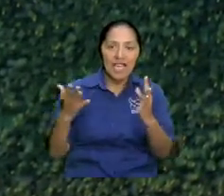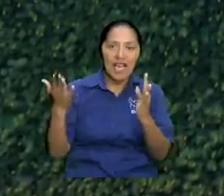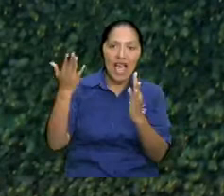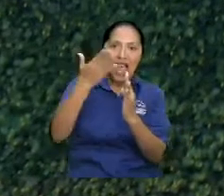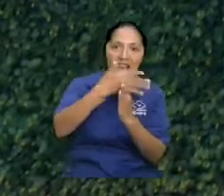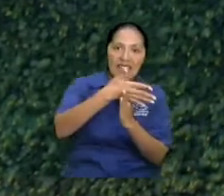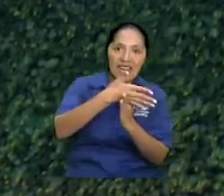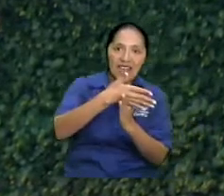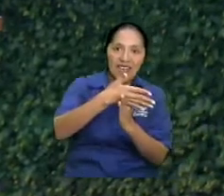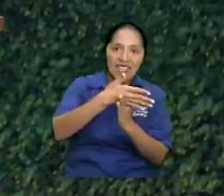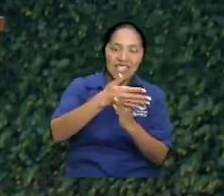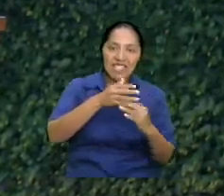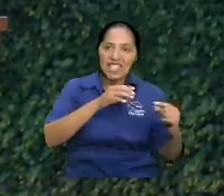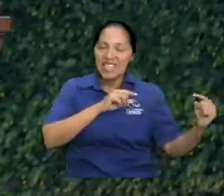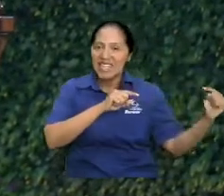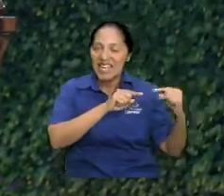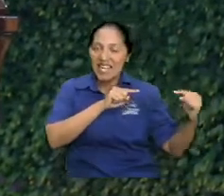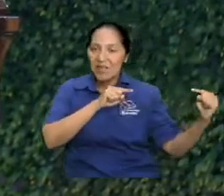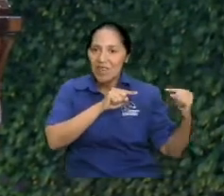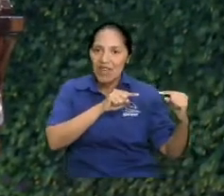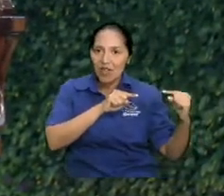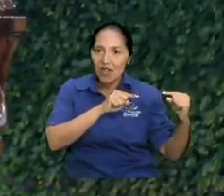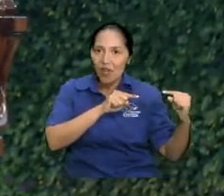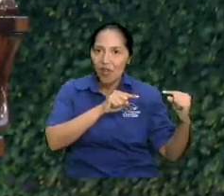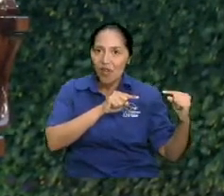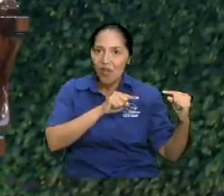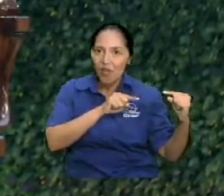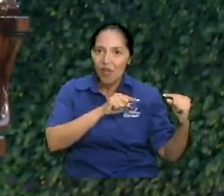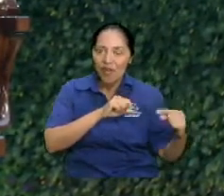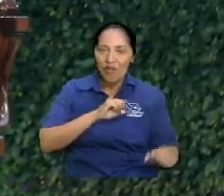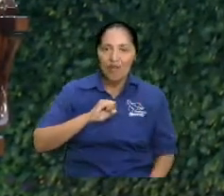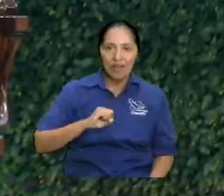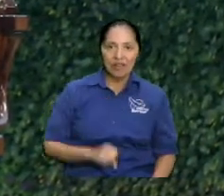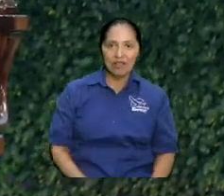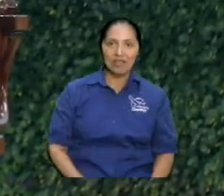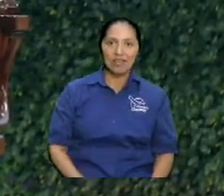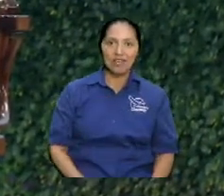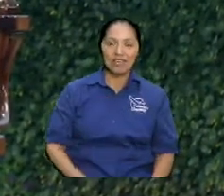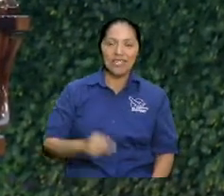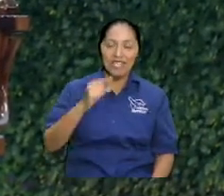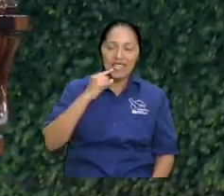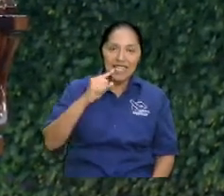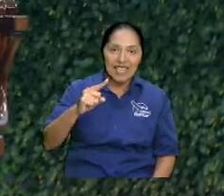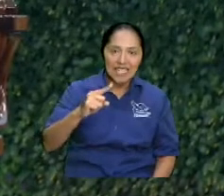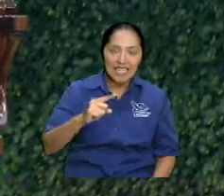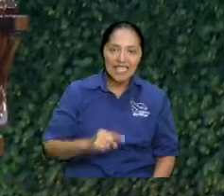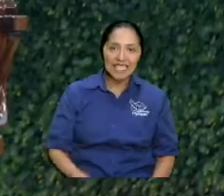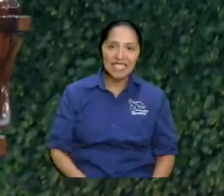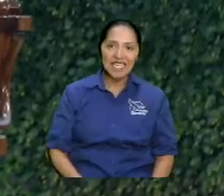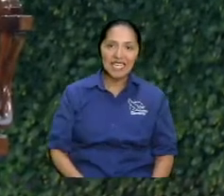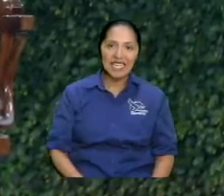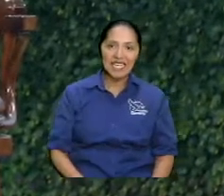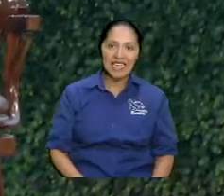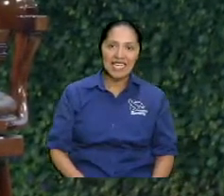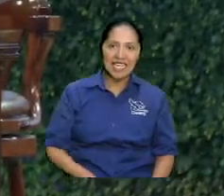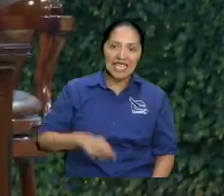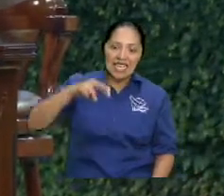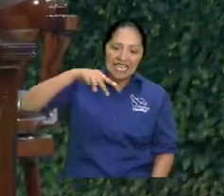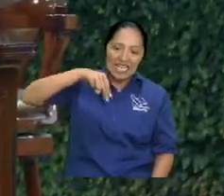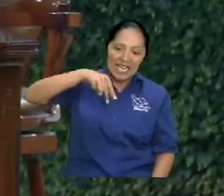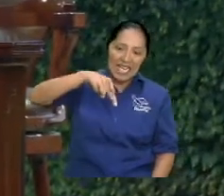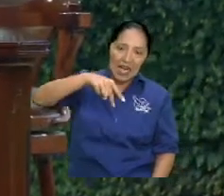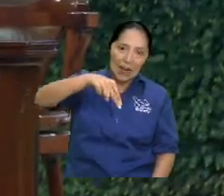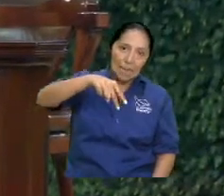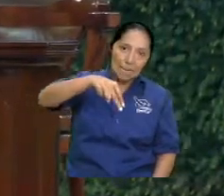Porque le dijo, vaya, ¿quieres estar seguro que te voy a dar la victoria? Vaya, baja al campamento, pues. Y bajaron al campamento